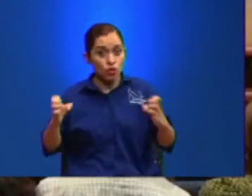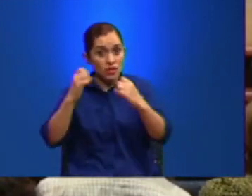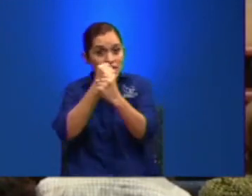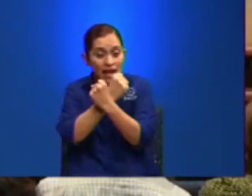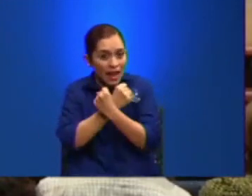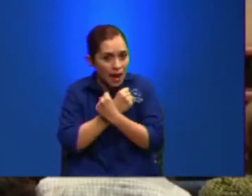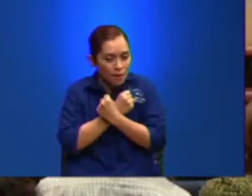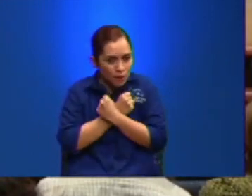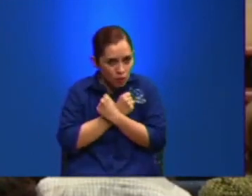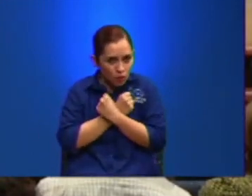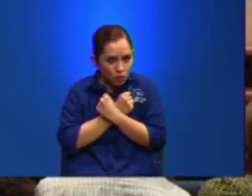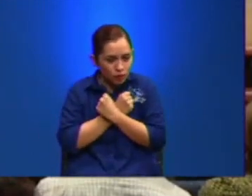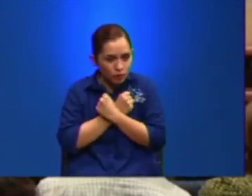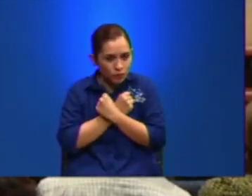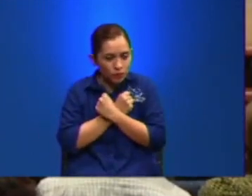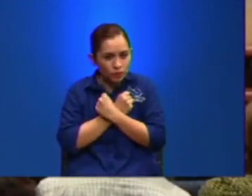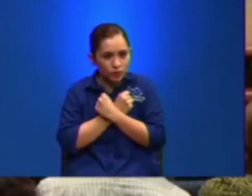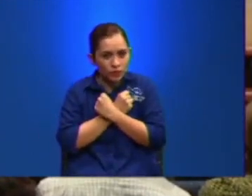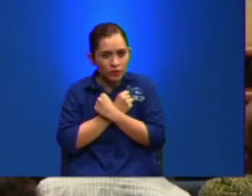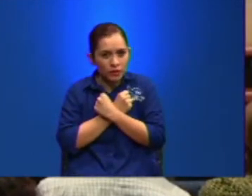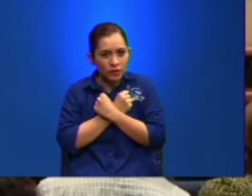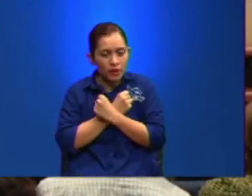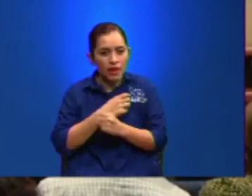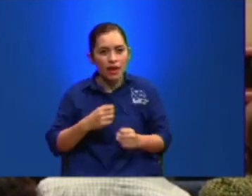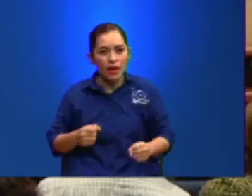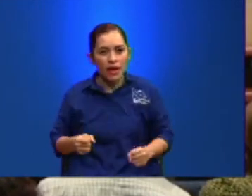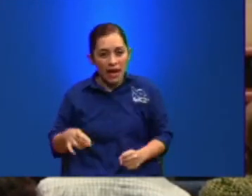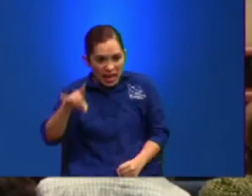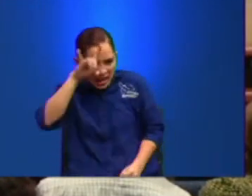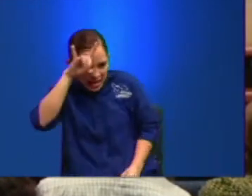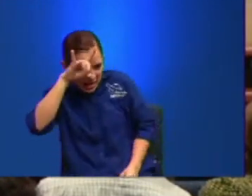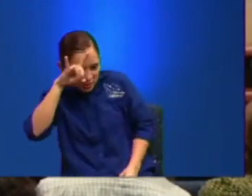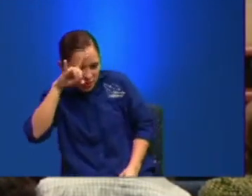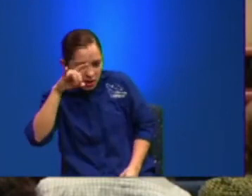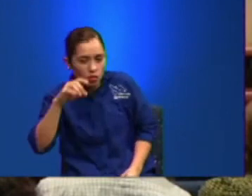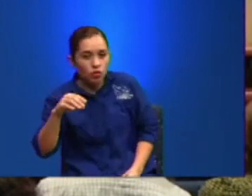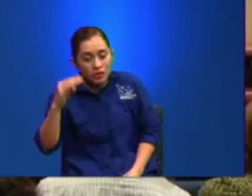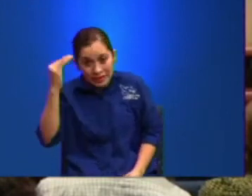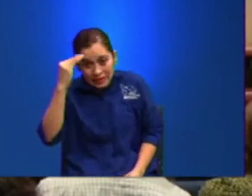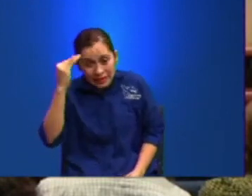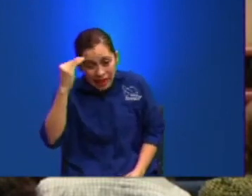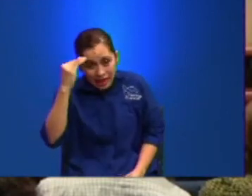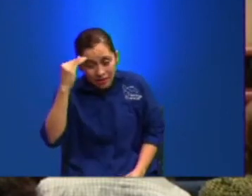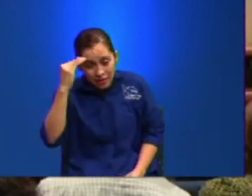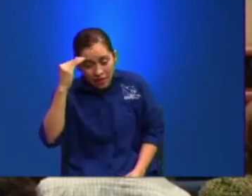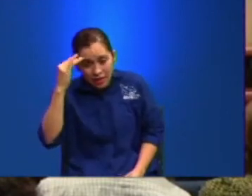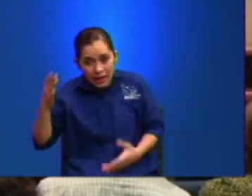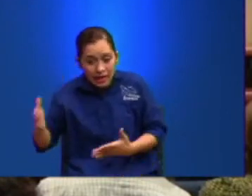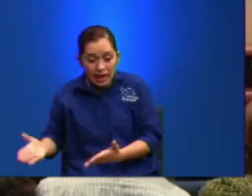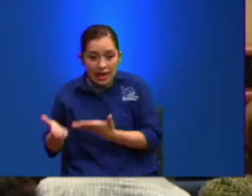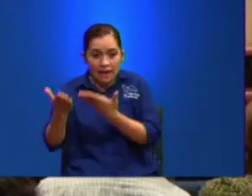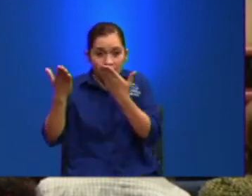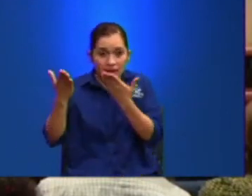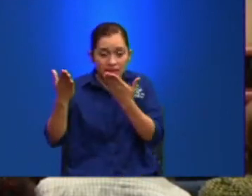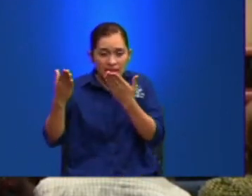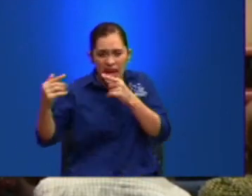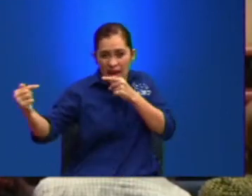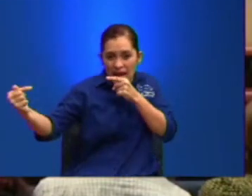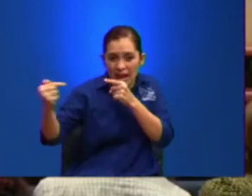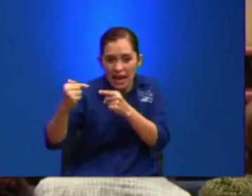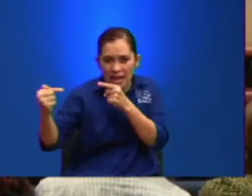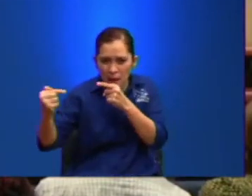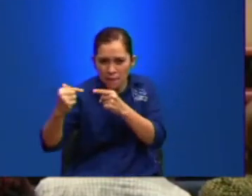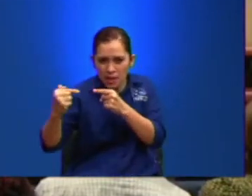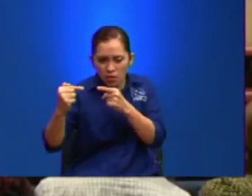le levanta enemigos al amor poderosos y dijimos que hay por lo